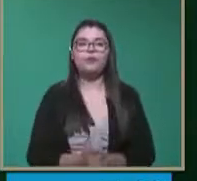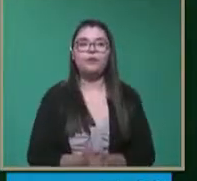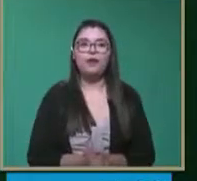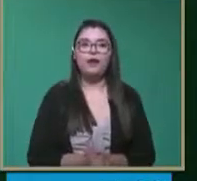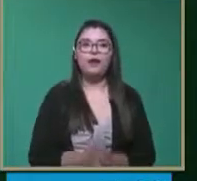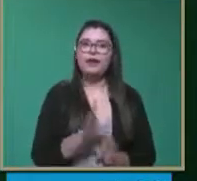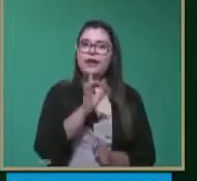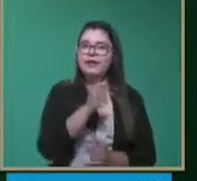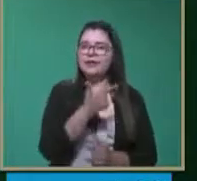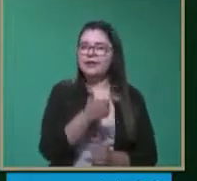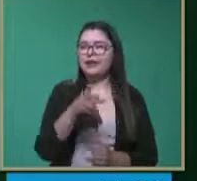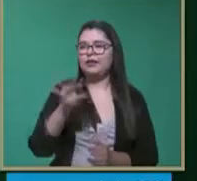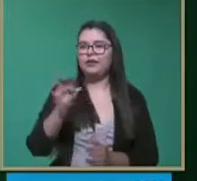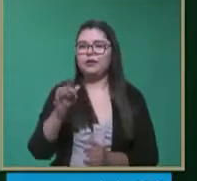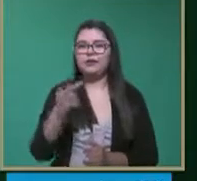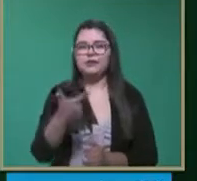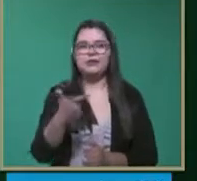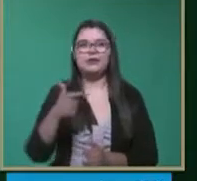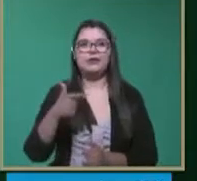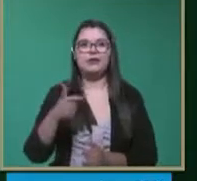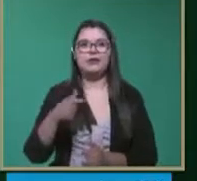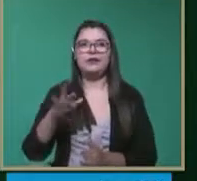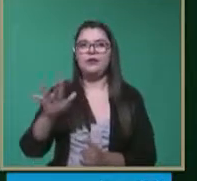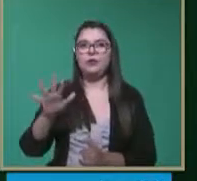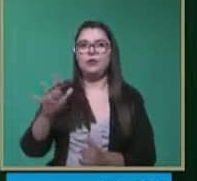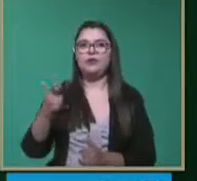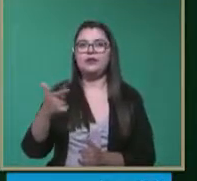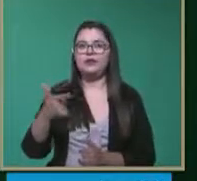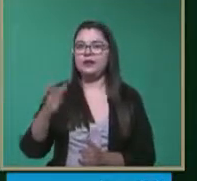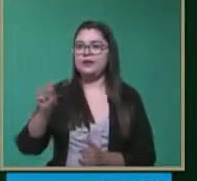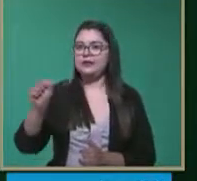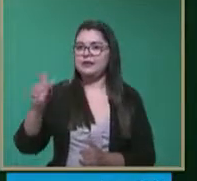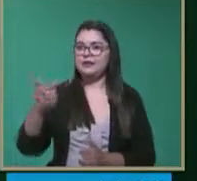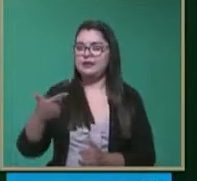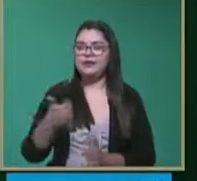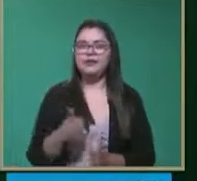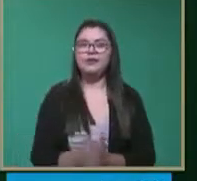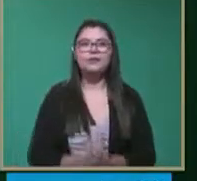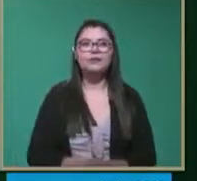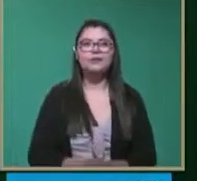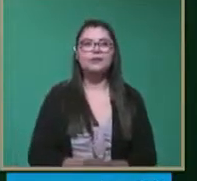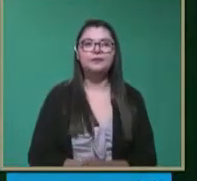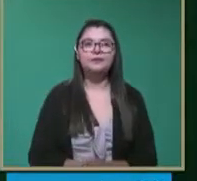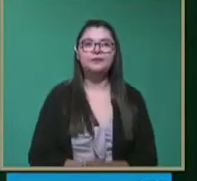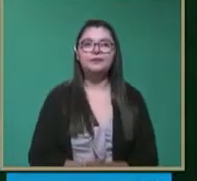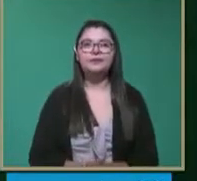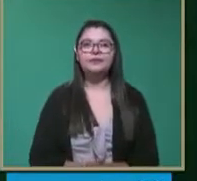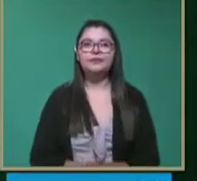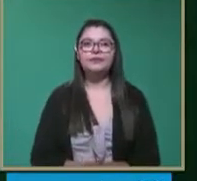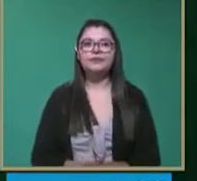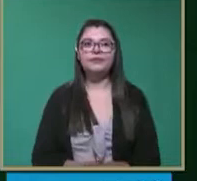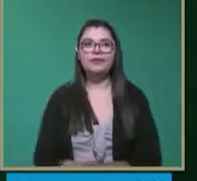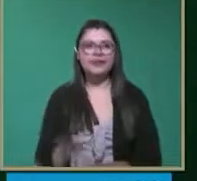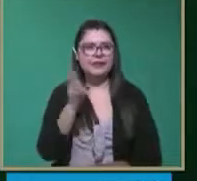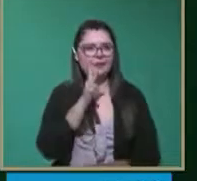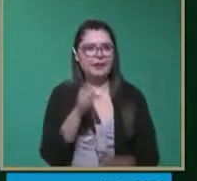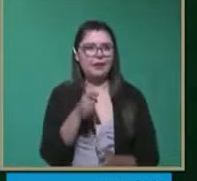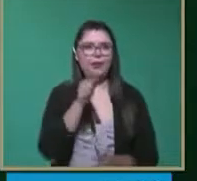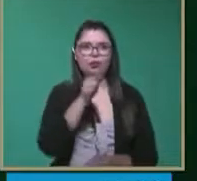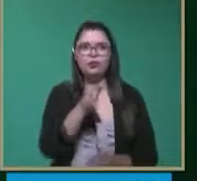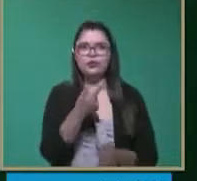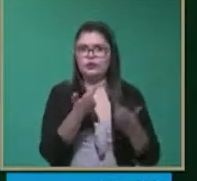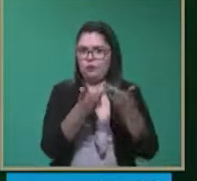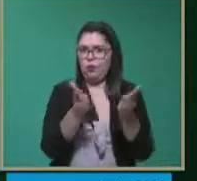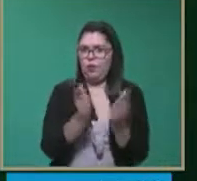47, 57 y 67. Así es, porque si nos damos cuenta, maestra, ahí estamos contando de 10 en